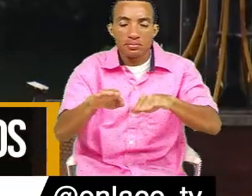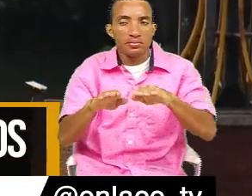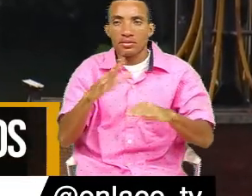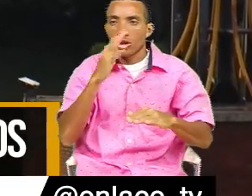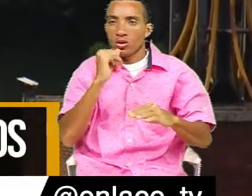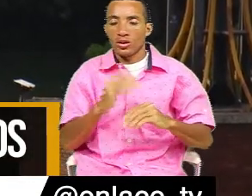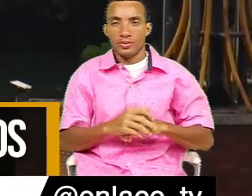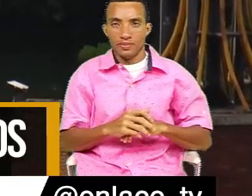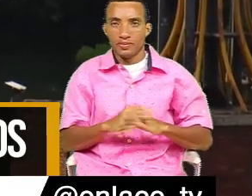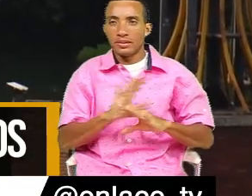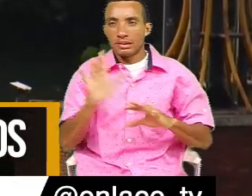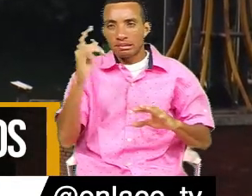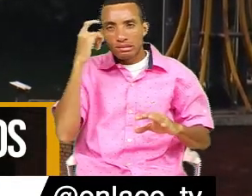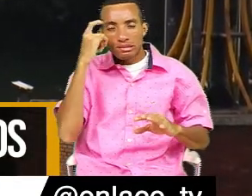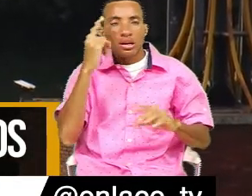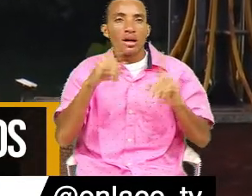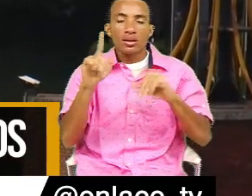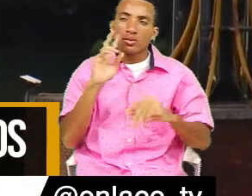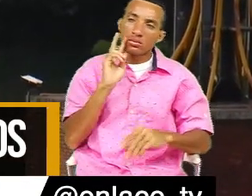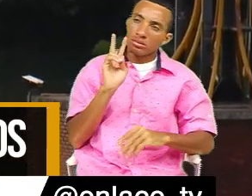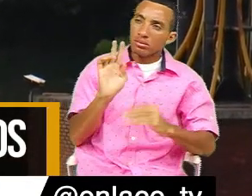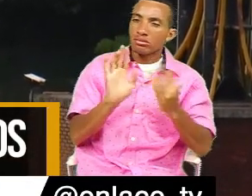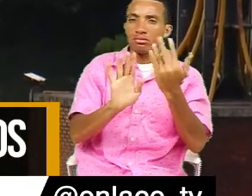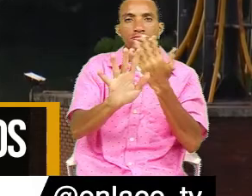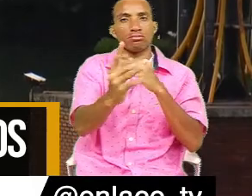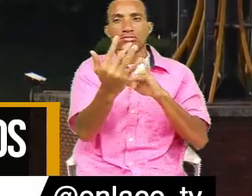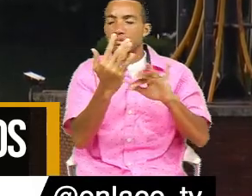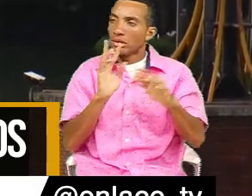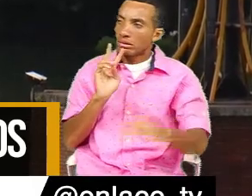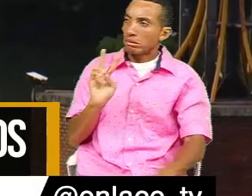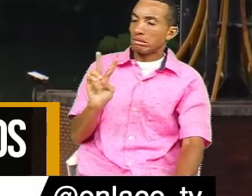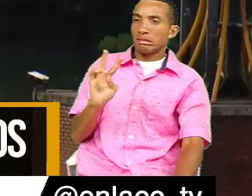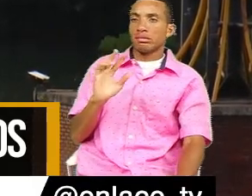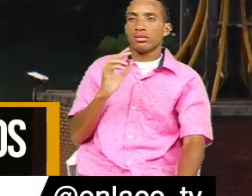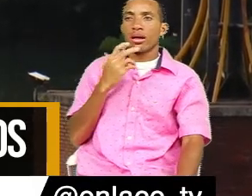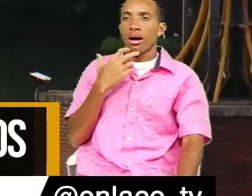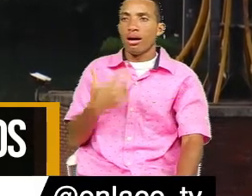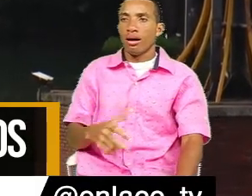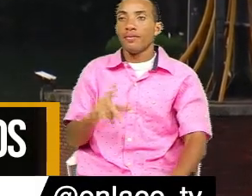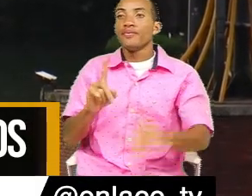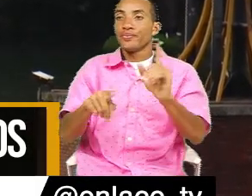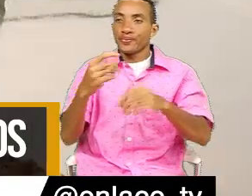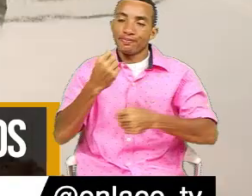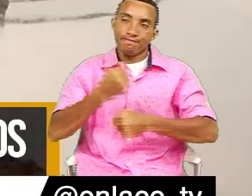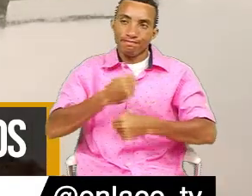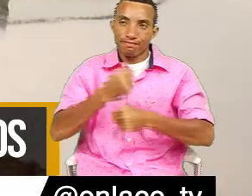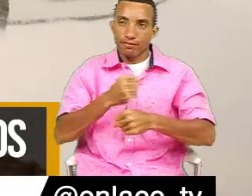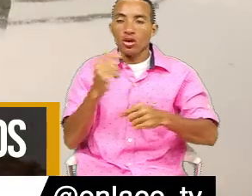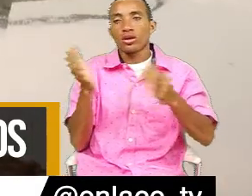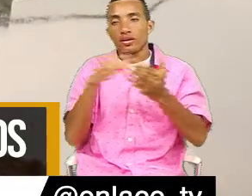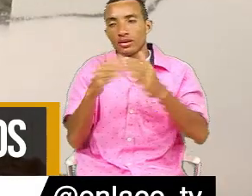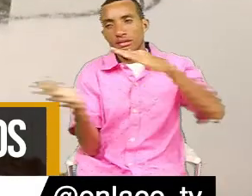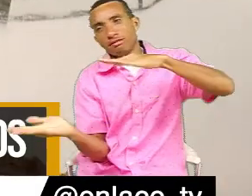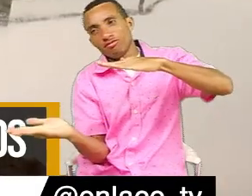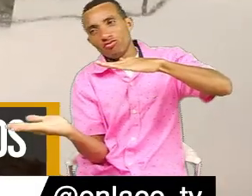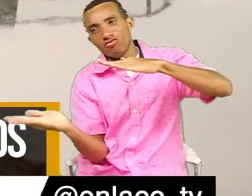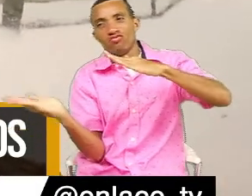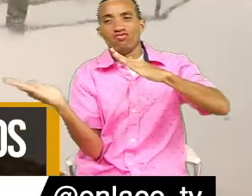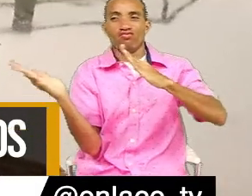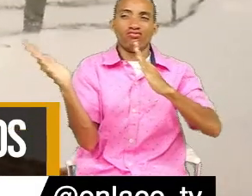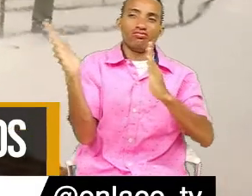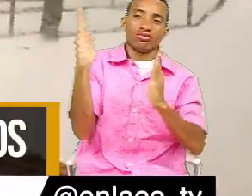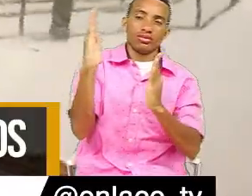que ha impresionado a quienes transitan por el céntrico lugar. A esta hora los trabajadores buscan volver a colocar en su sitio la máquina volteada. Esta